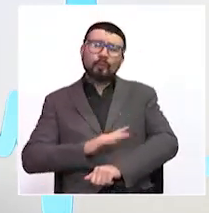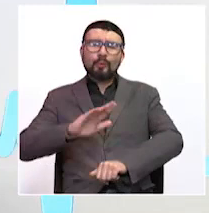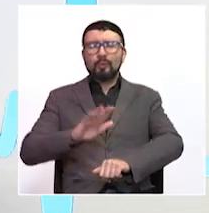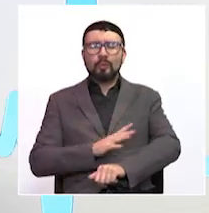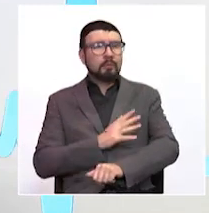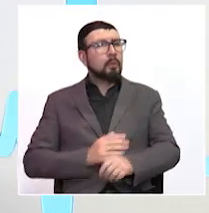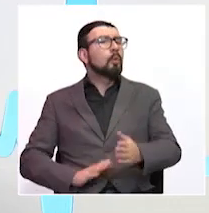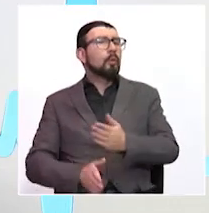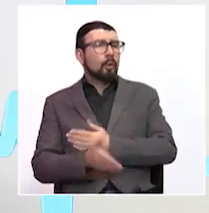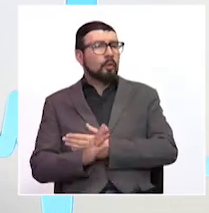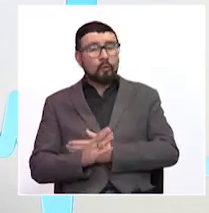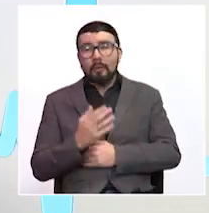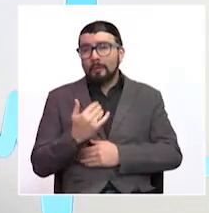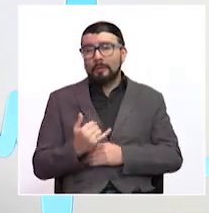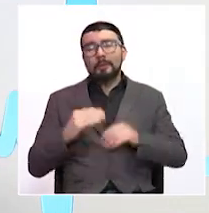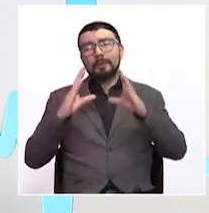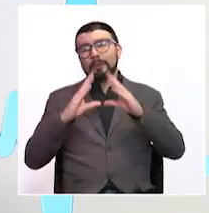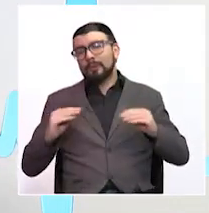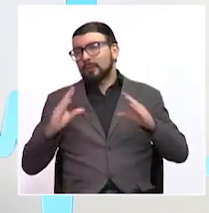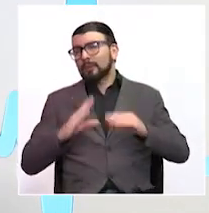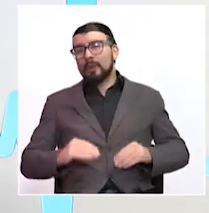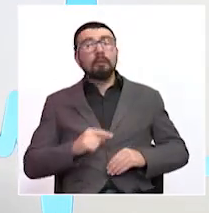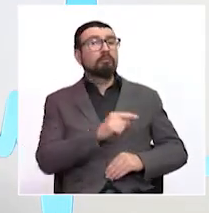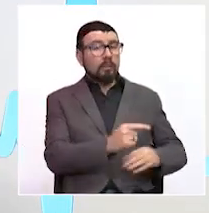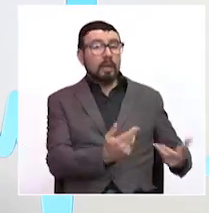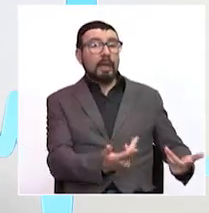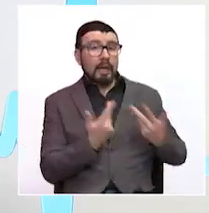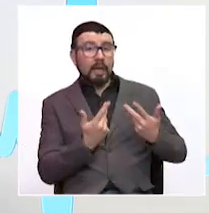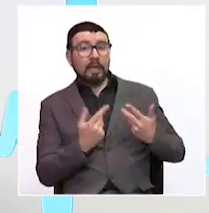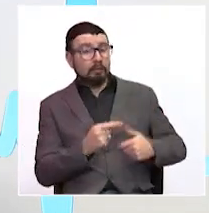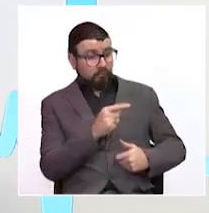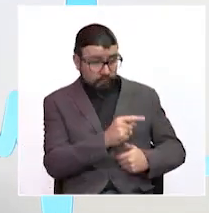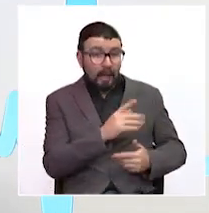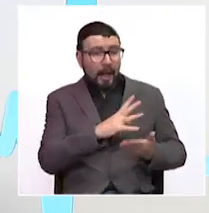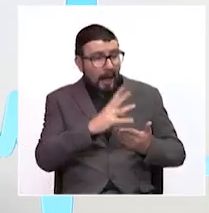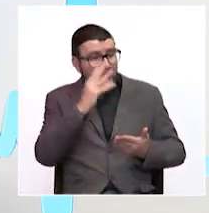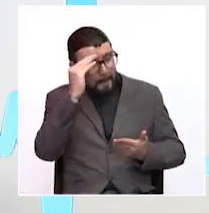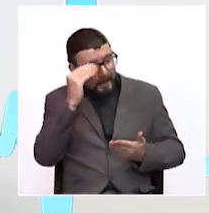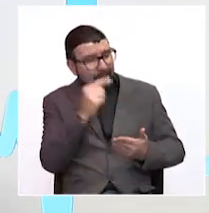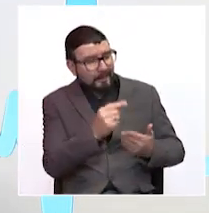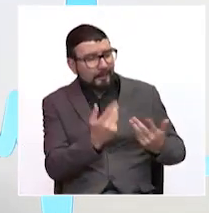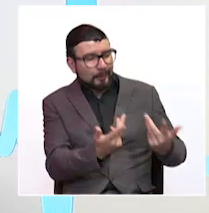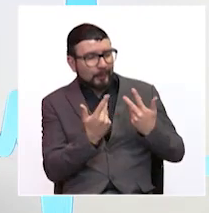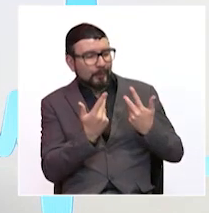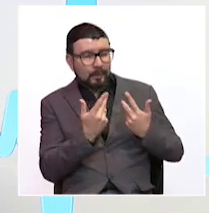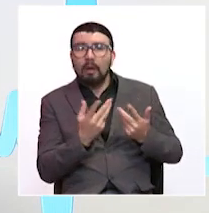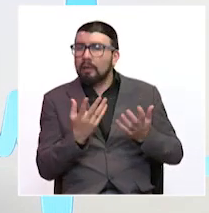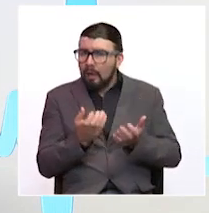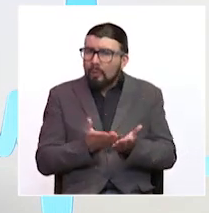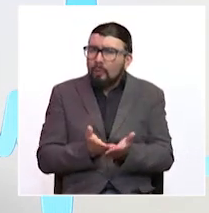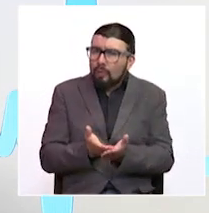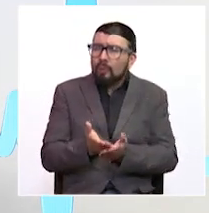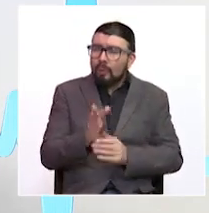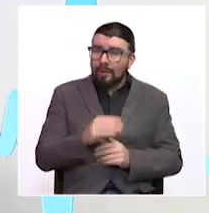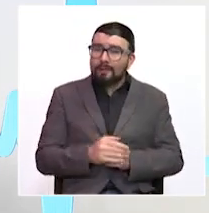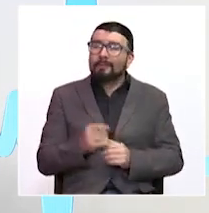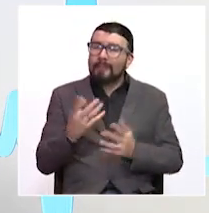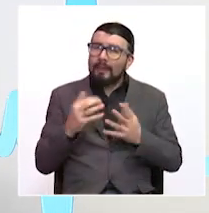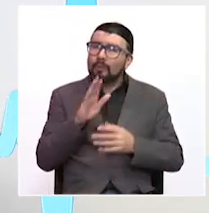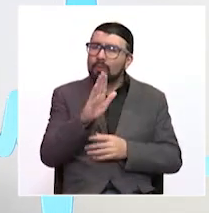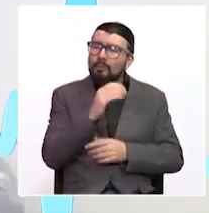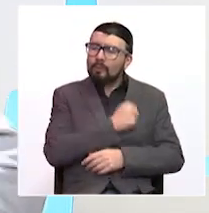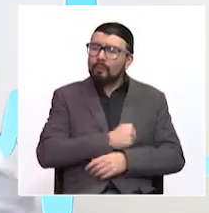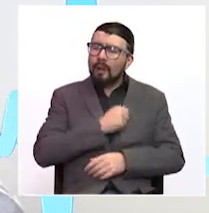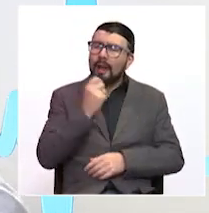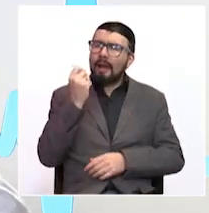eso fue lo que ella nos enseñó eso fue lo que aprendimos de ella y entonces queremos que todos ustedes entiendan